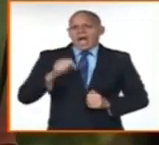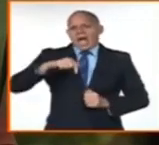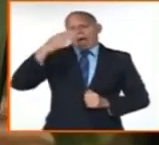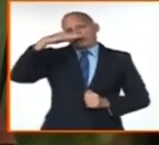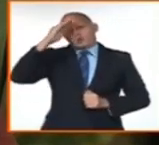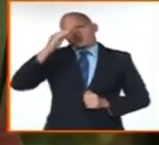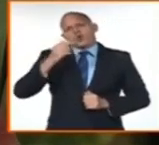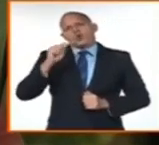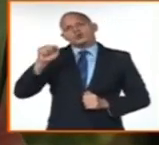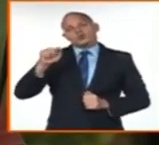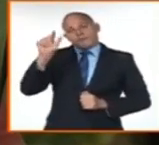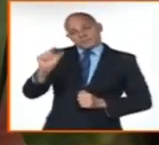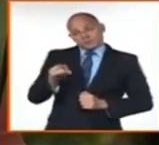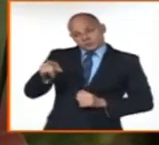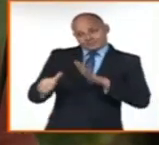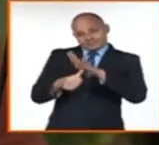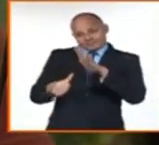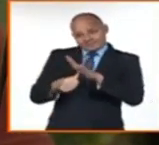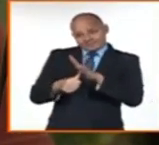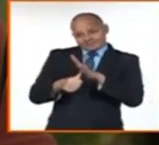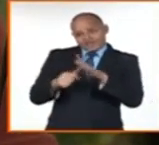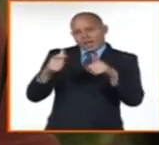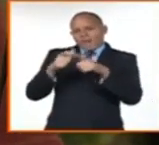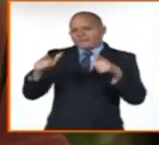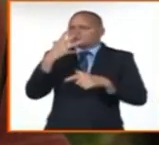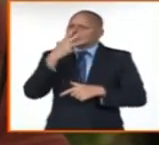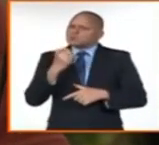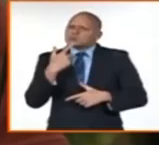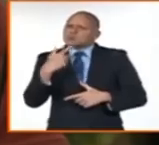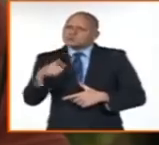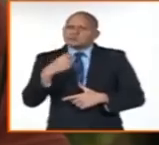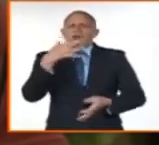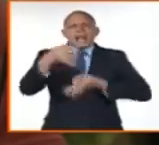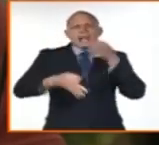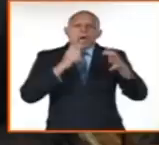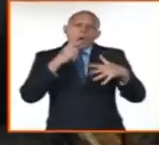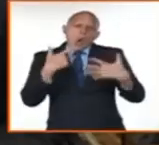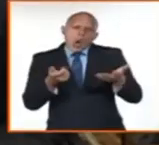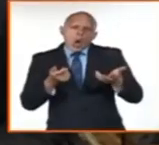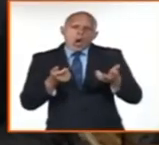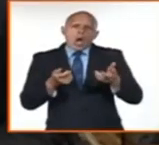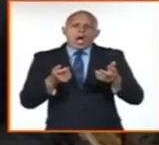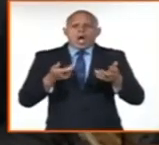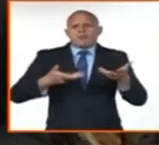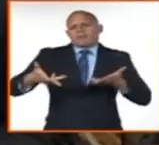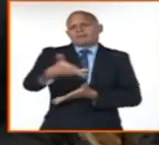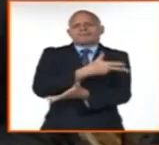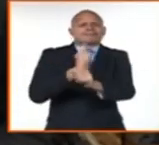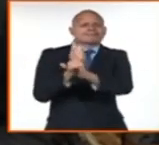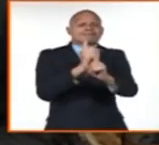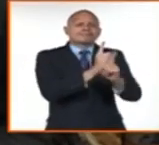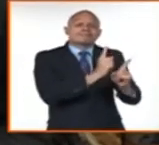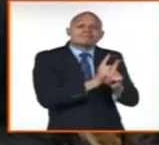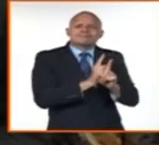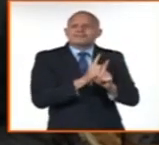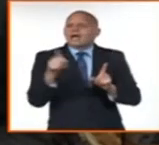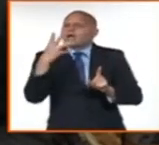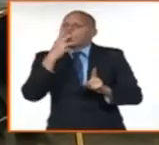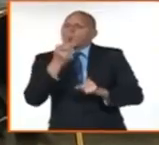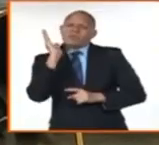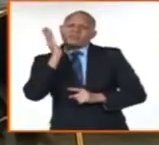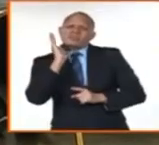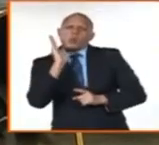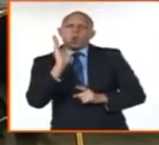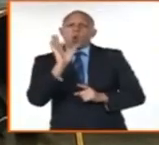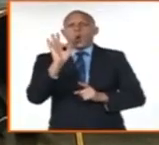usted personalmente para comunicar? ¿Este, la radio? A mí me gusta más este tipo de encuentros. ¿Más que el mediático? Me gusta más